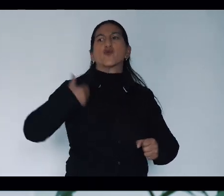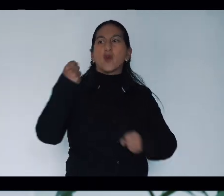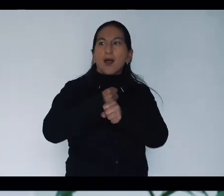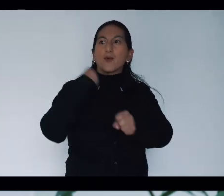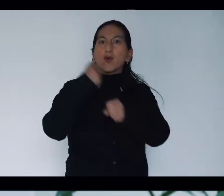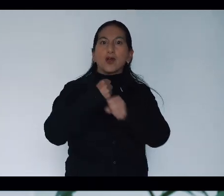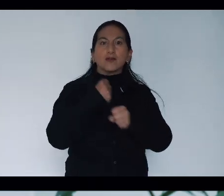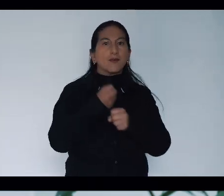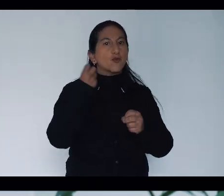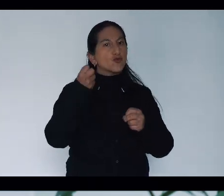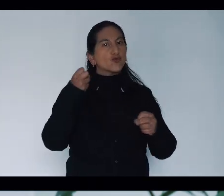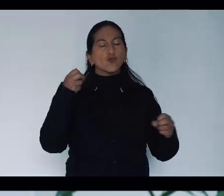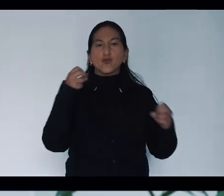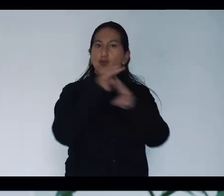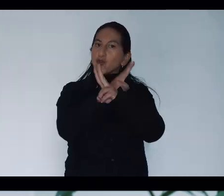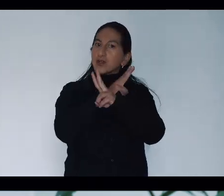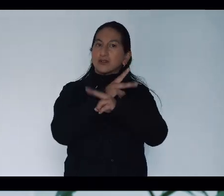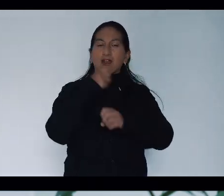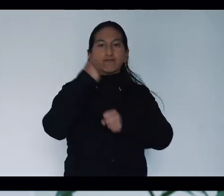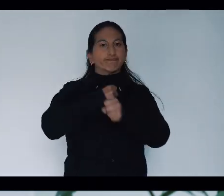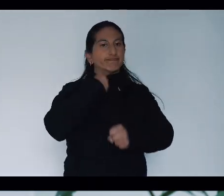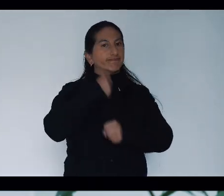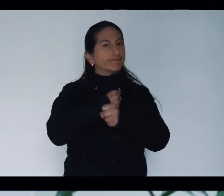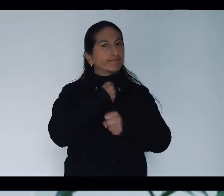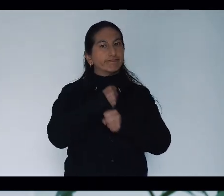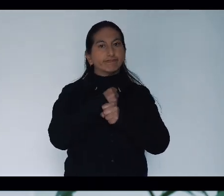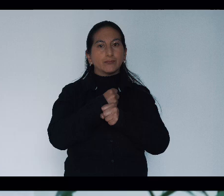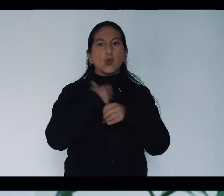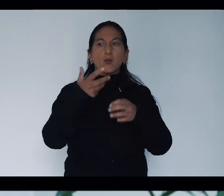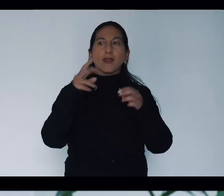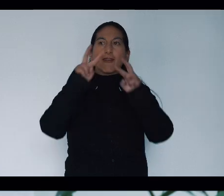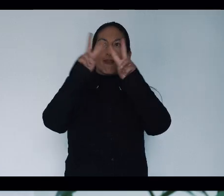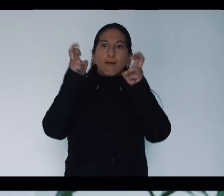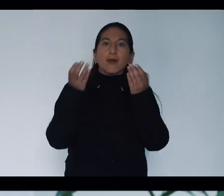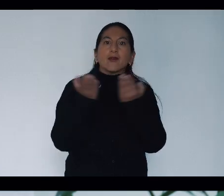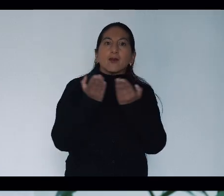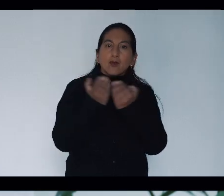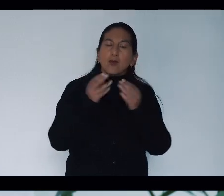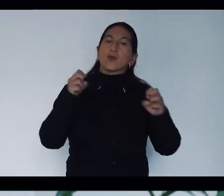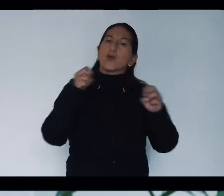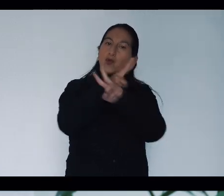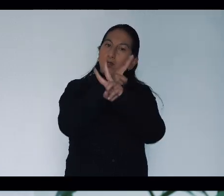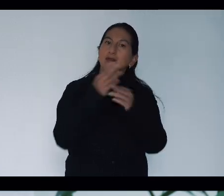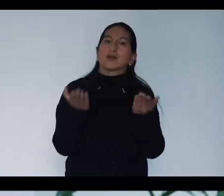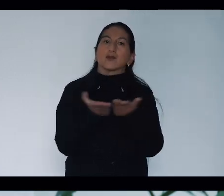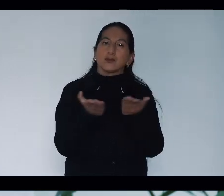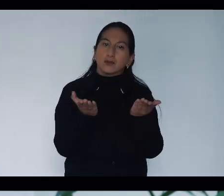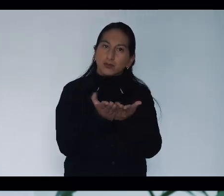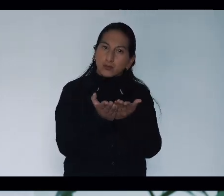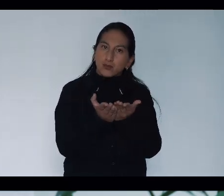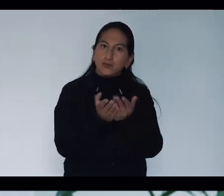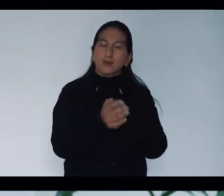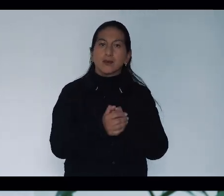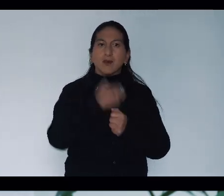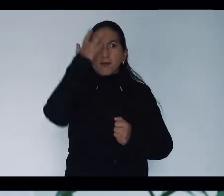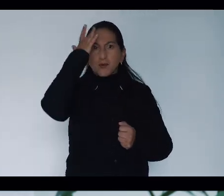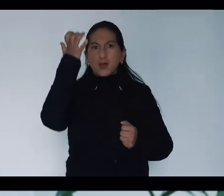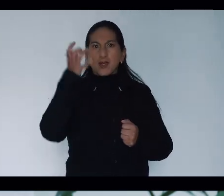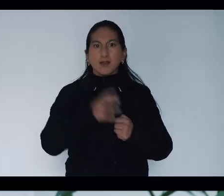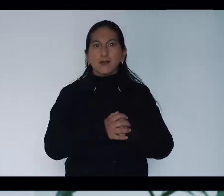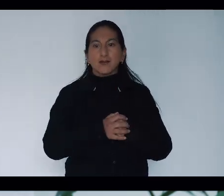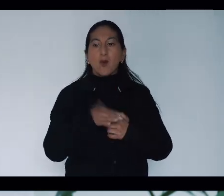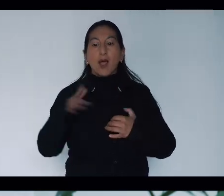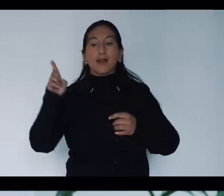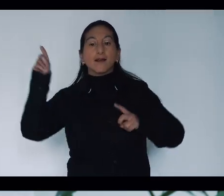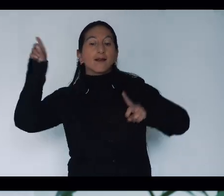esa violación a ese derecho laboral. En cuanto a los estudios, tenemos la violación a la educación, puesto que nos ponen